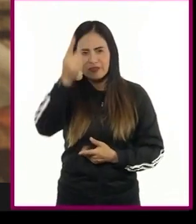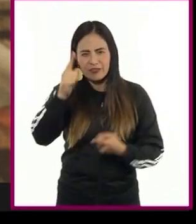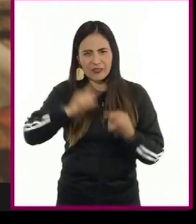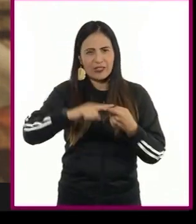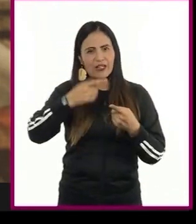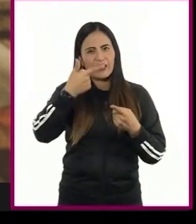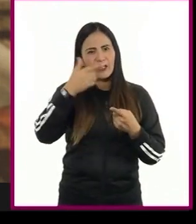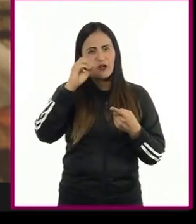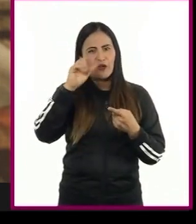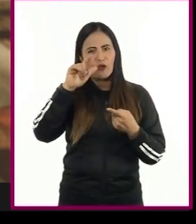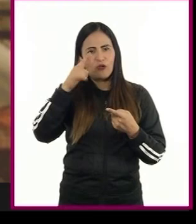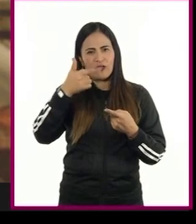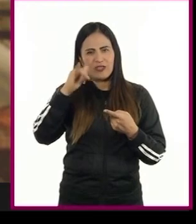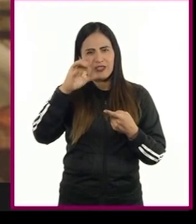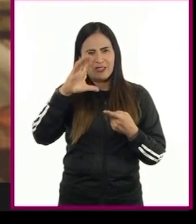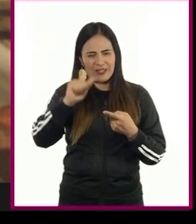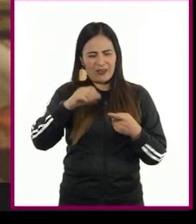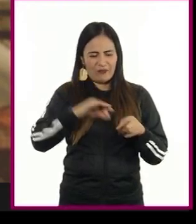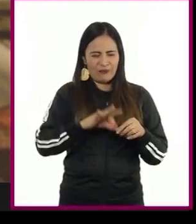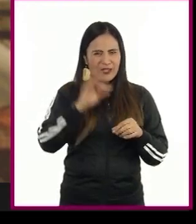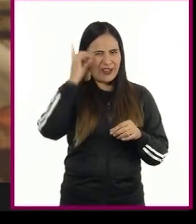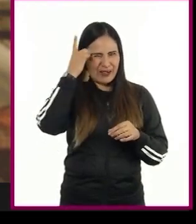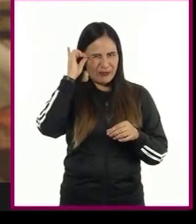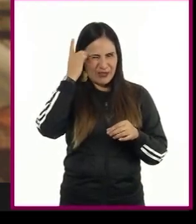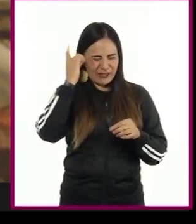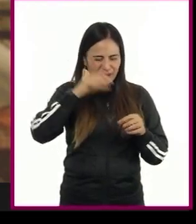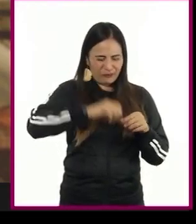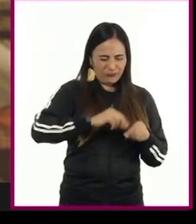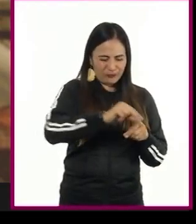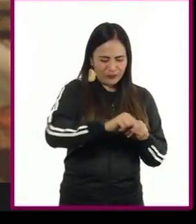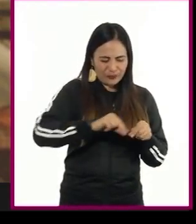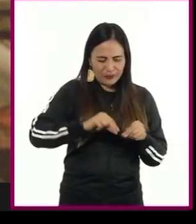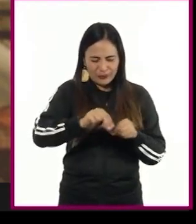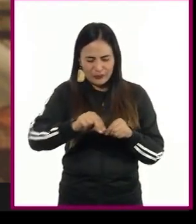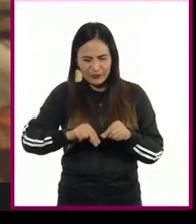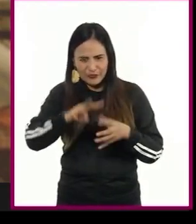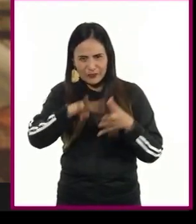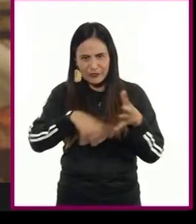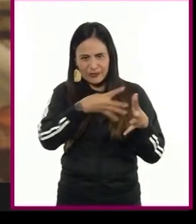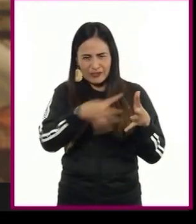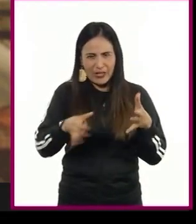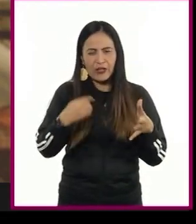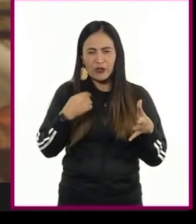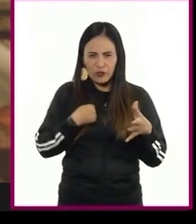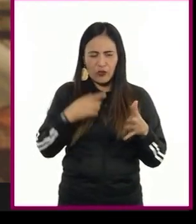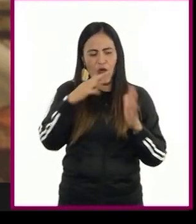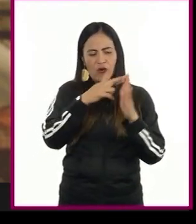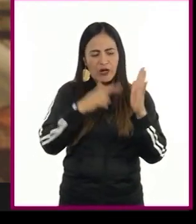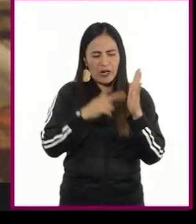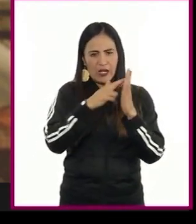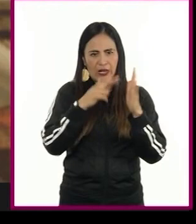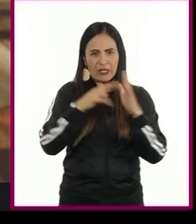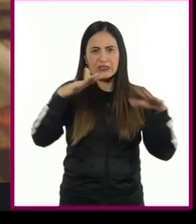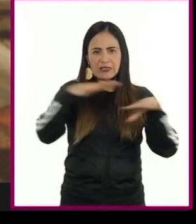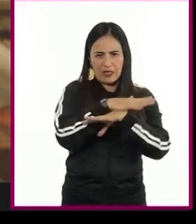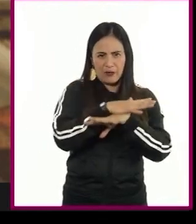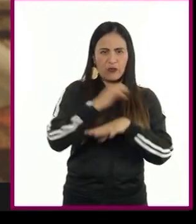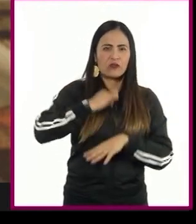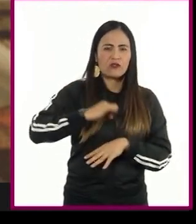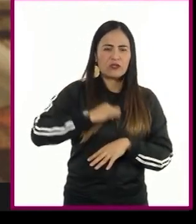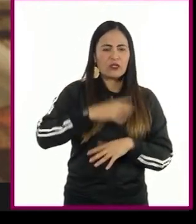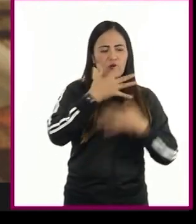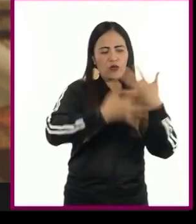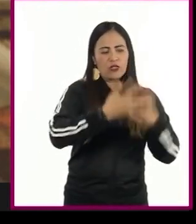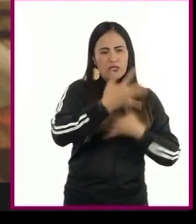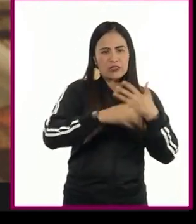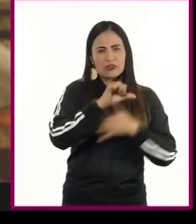ajedrecista, en el que también establezco los cambios realizados a las reglas del juego entre los siglos XV y